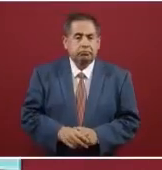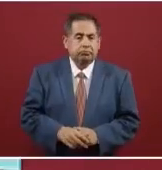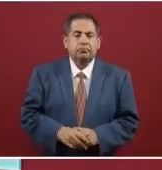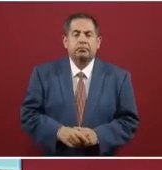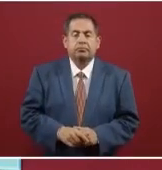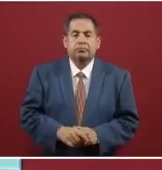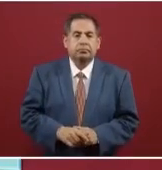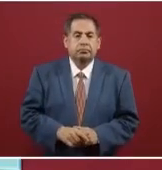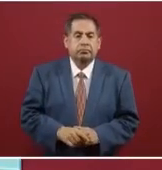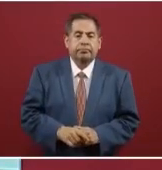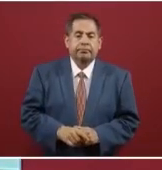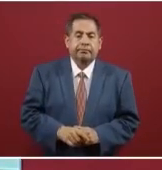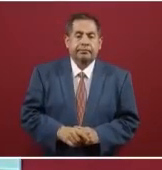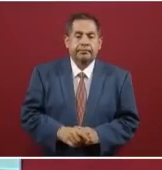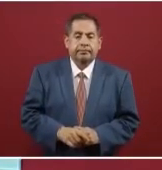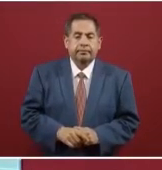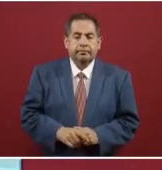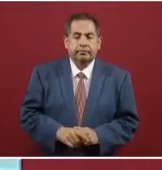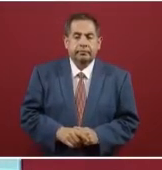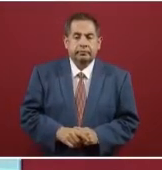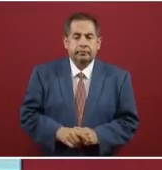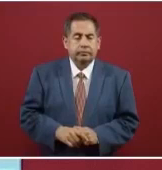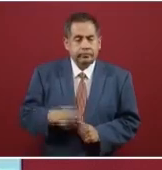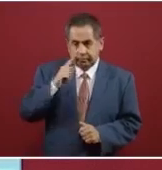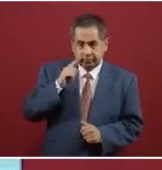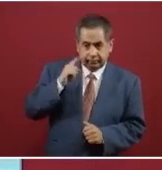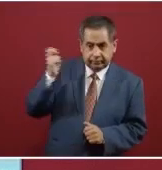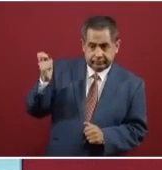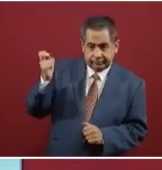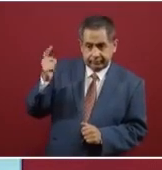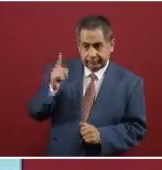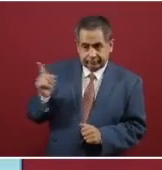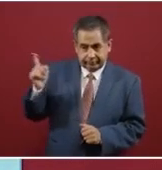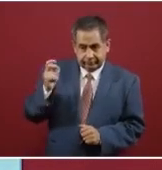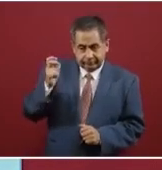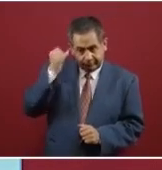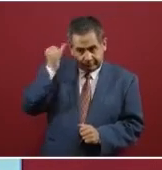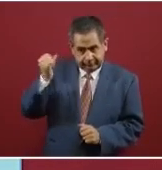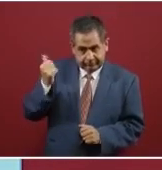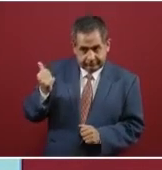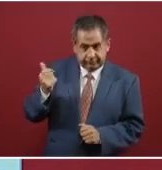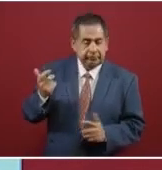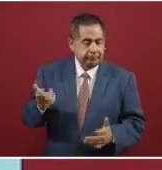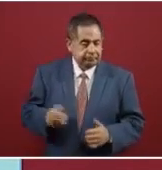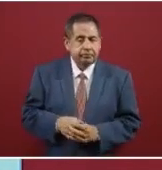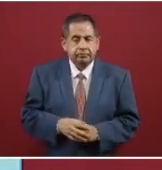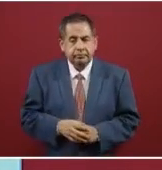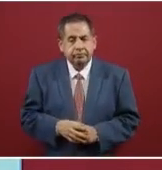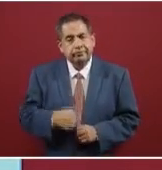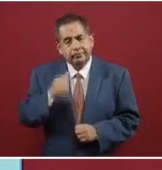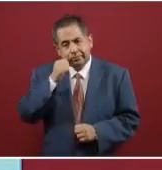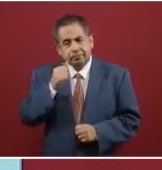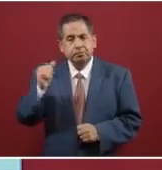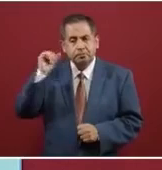Entonces, en este marco es que el día de